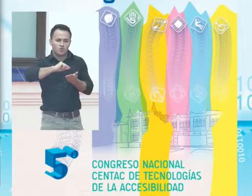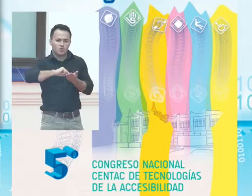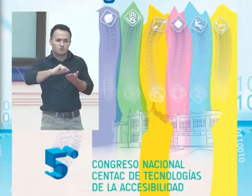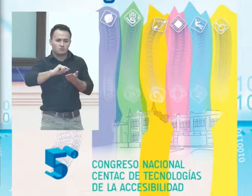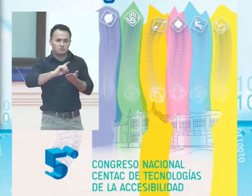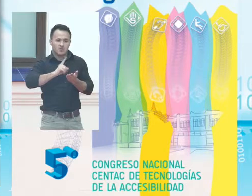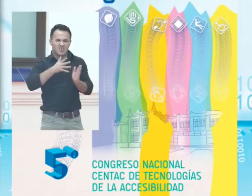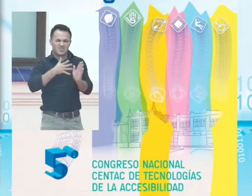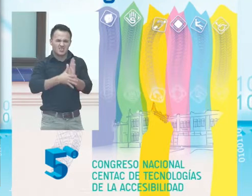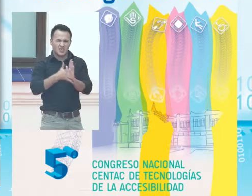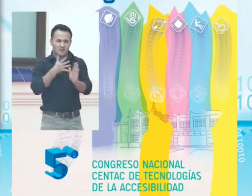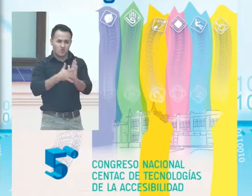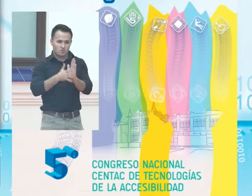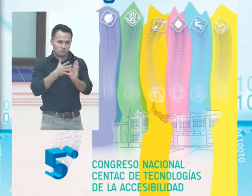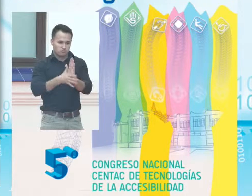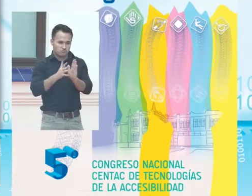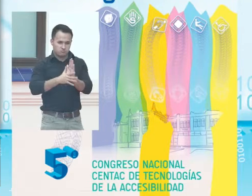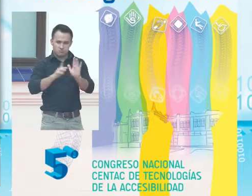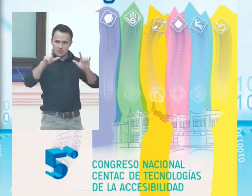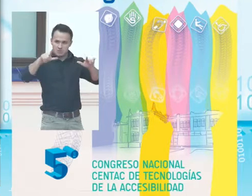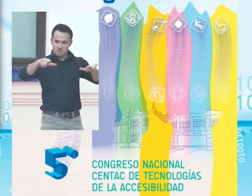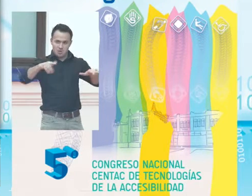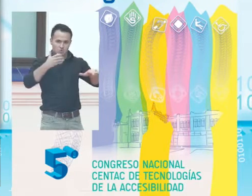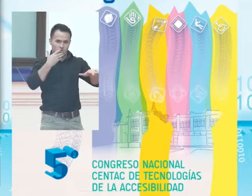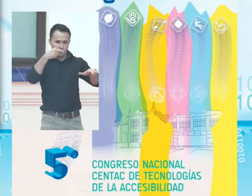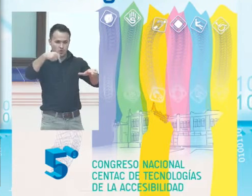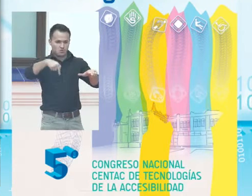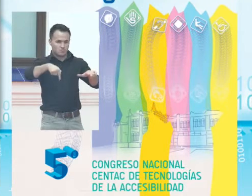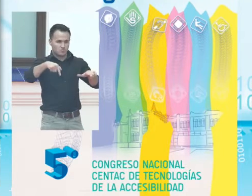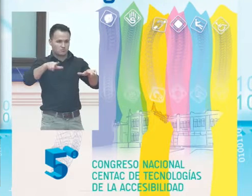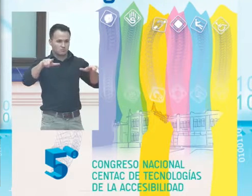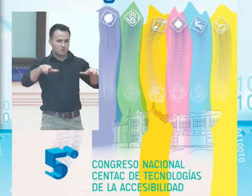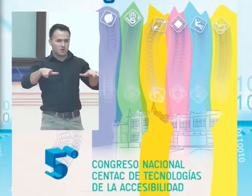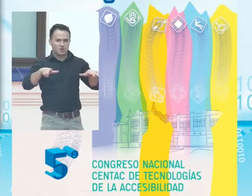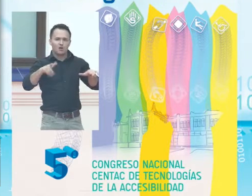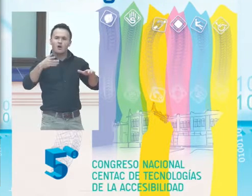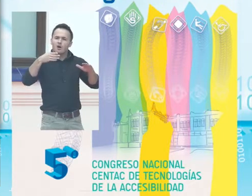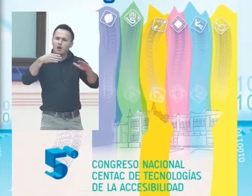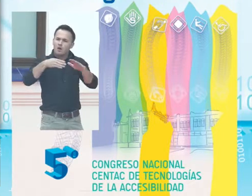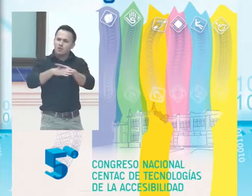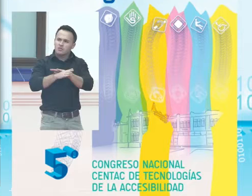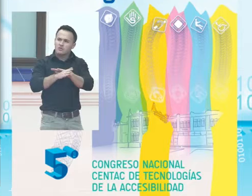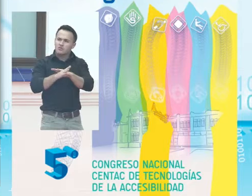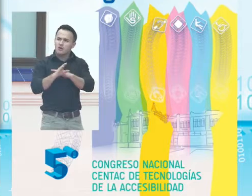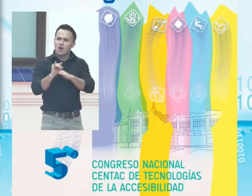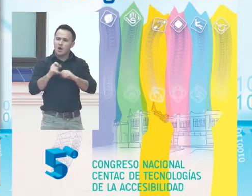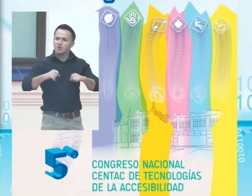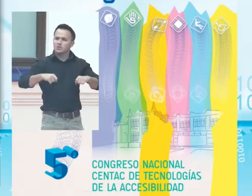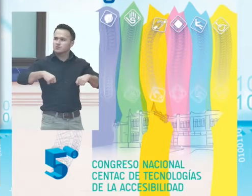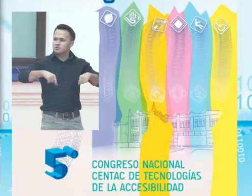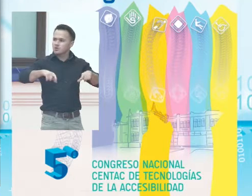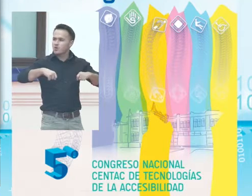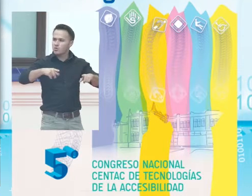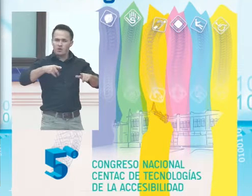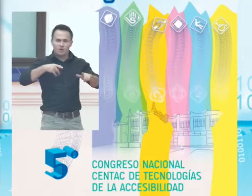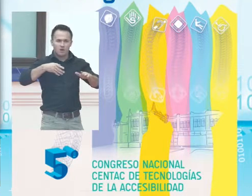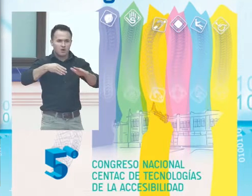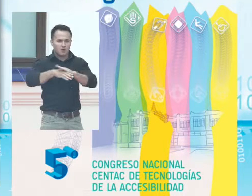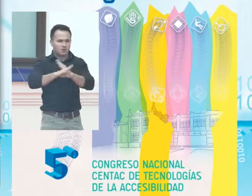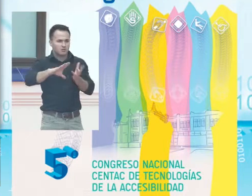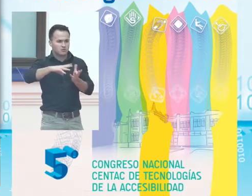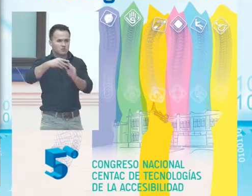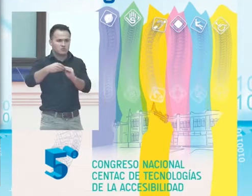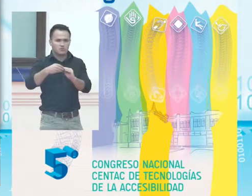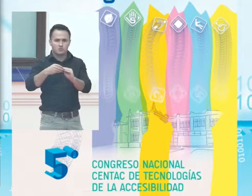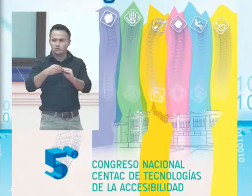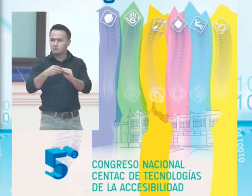lugar como este espacio y digo, hay acceso por sillas de ruedas, salvo